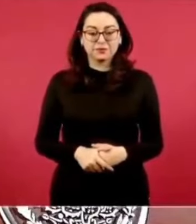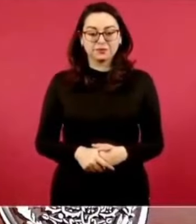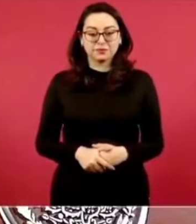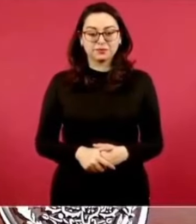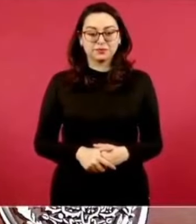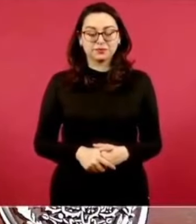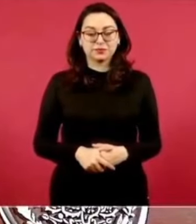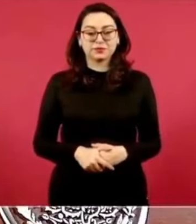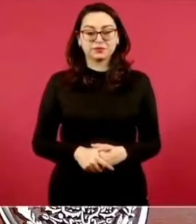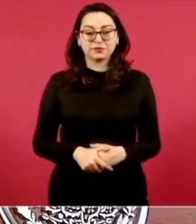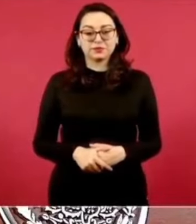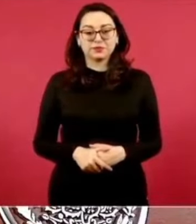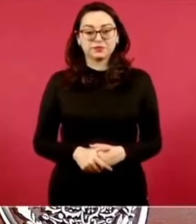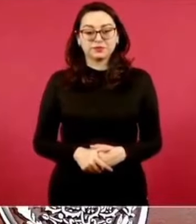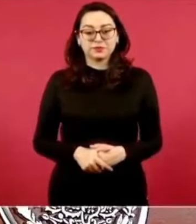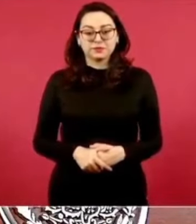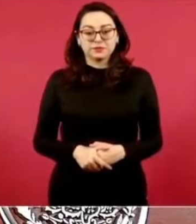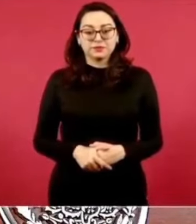Y a lo mejor